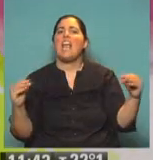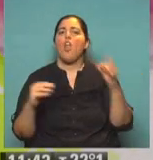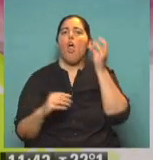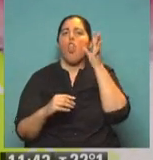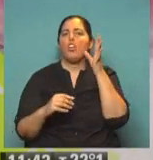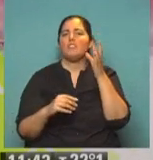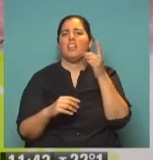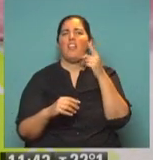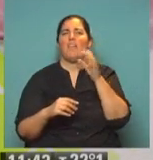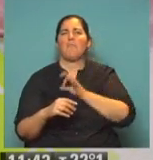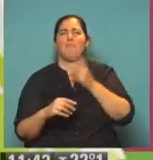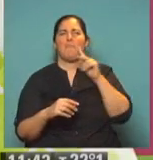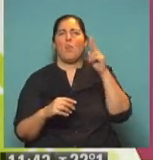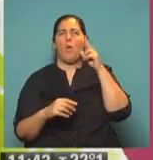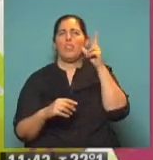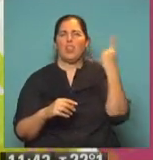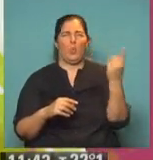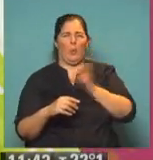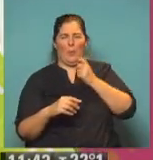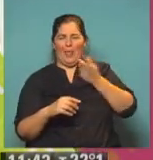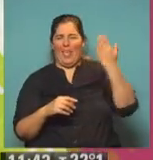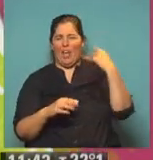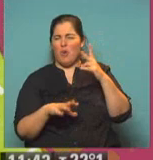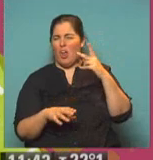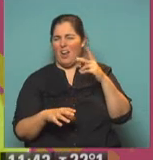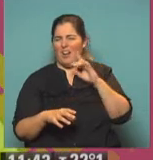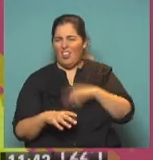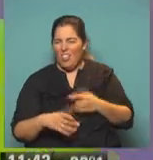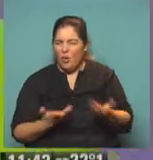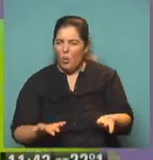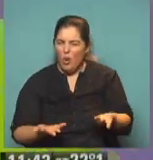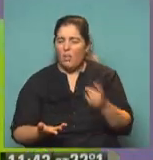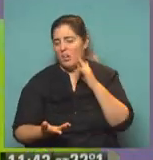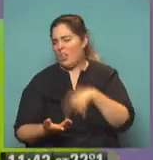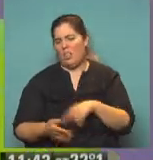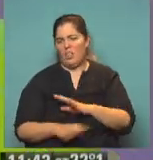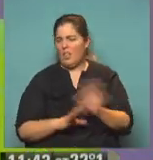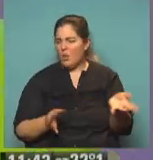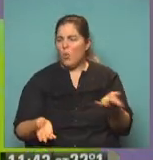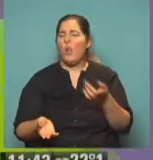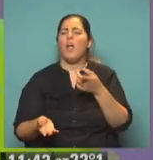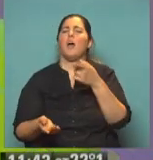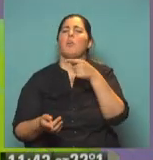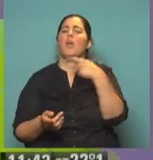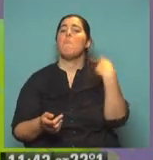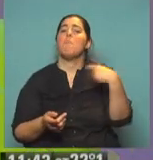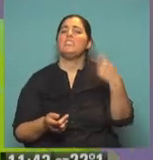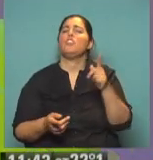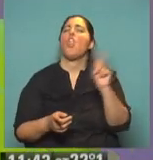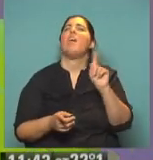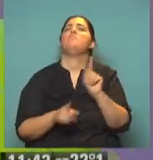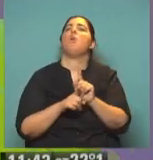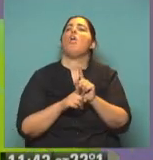además, eso es ridículo. Eso es como no se puede pasar por el mismo tamiz todo. Es ridículo, porque esta pensión no es